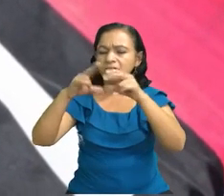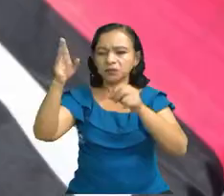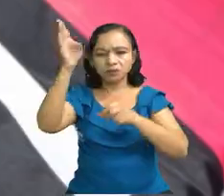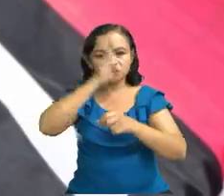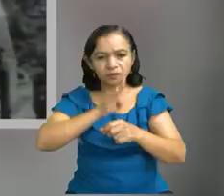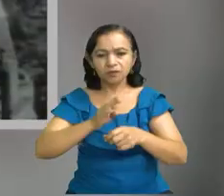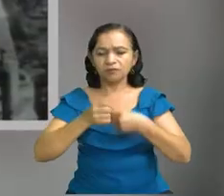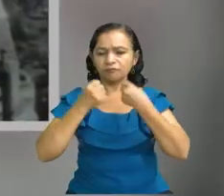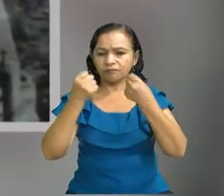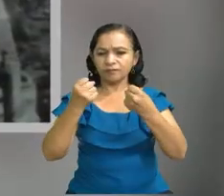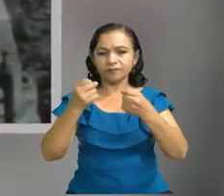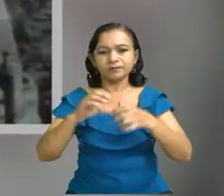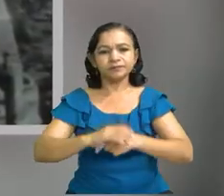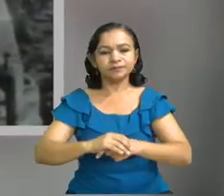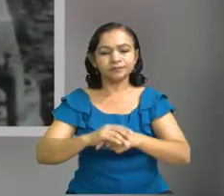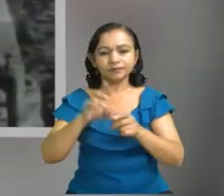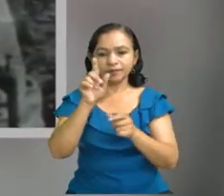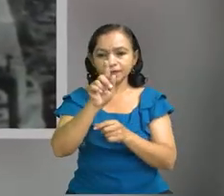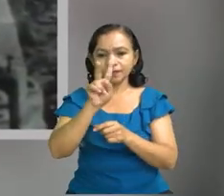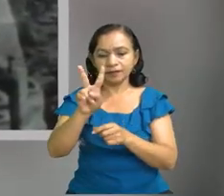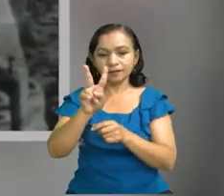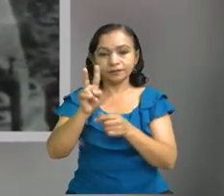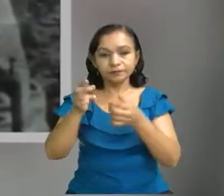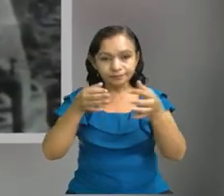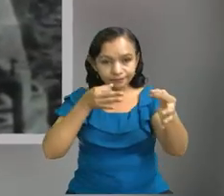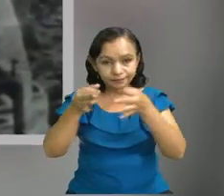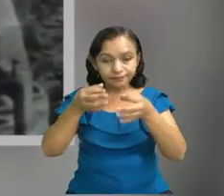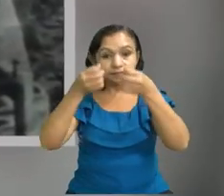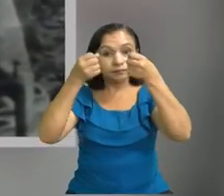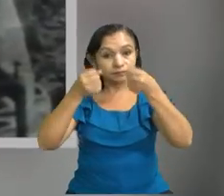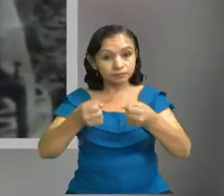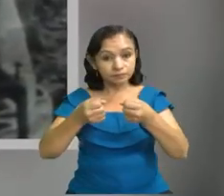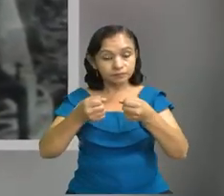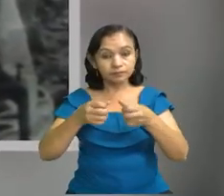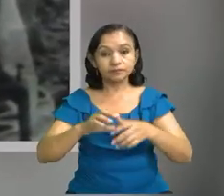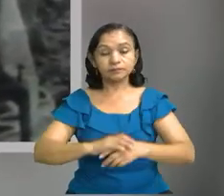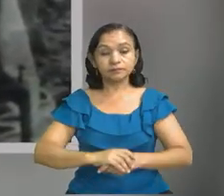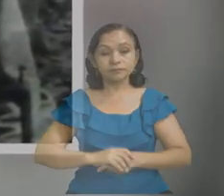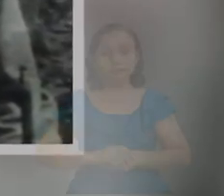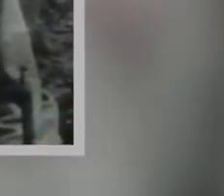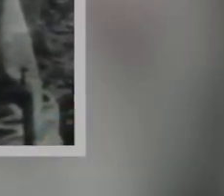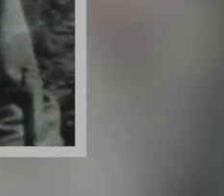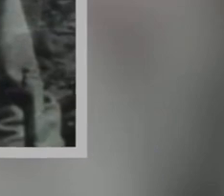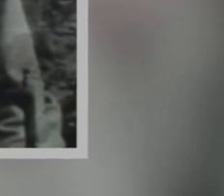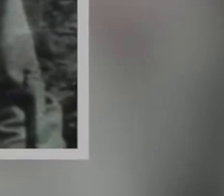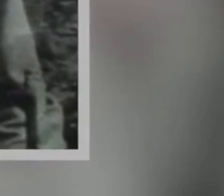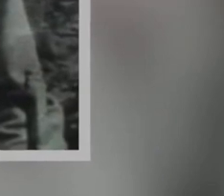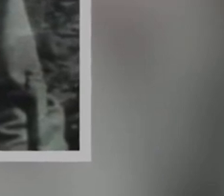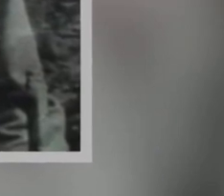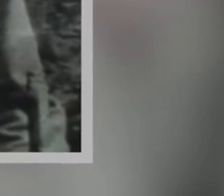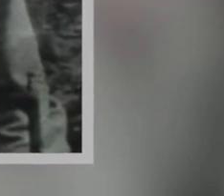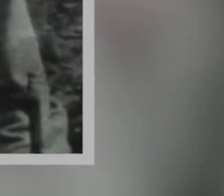patria. Para el canal parlamentario les informó Jonathan Castro.